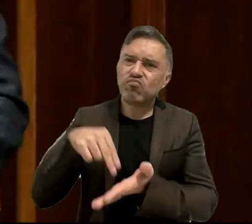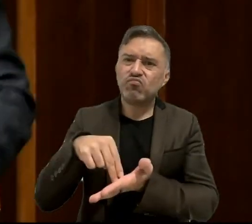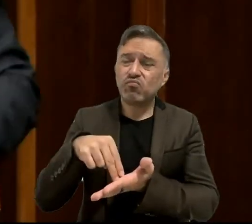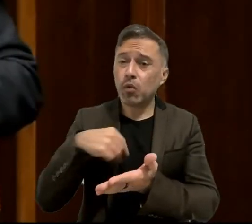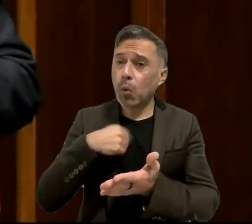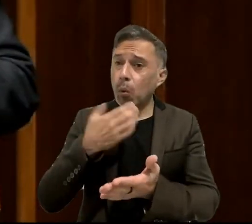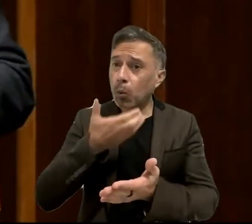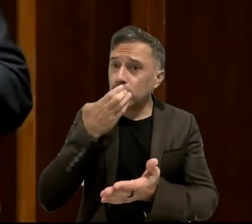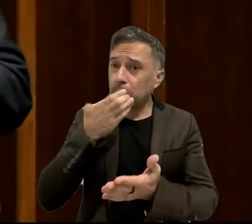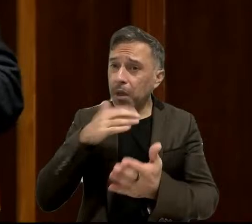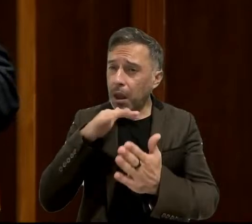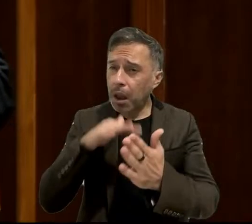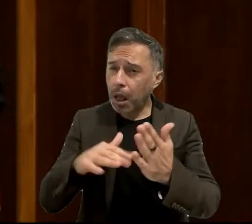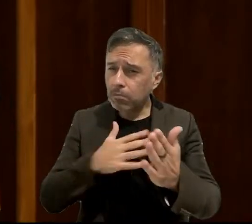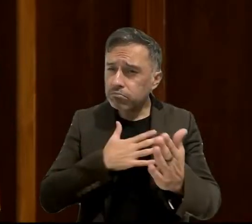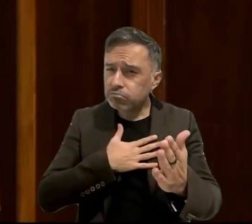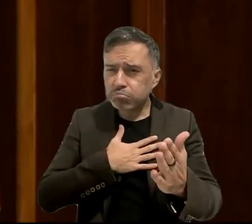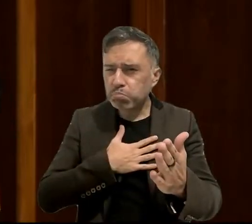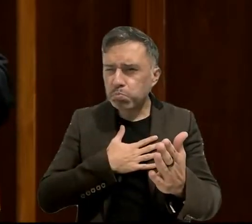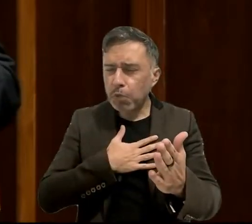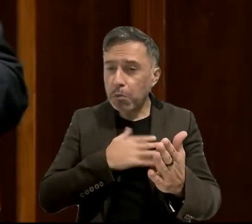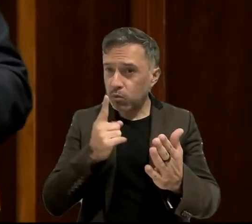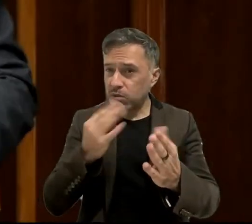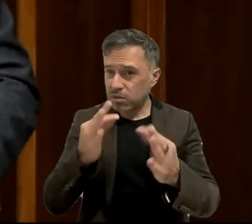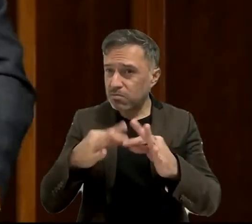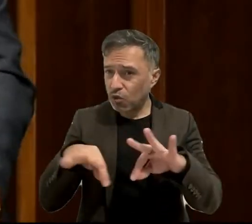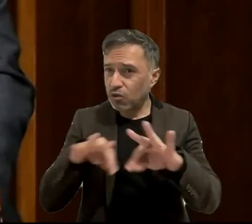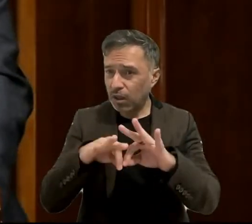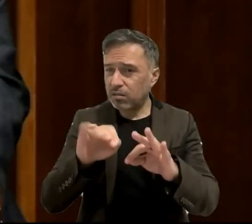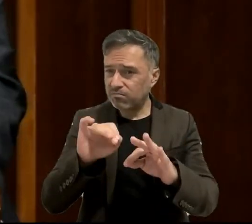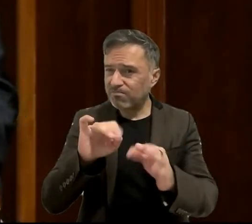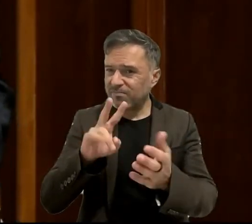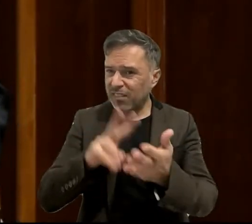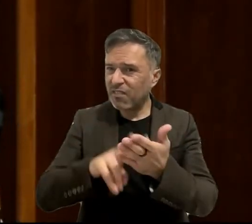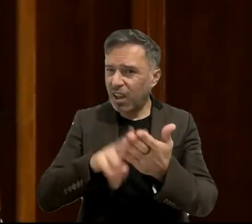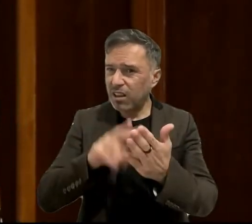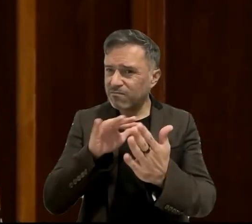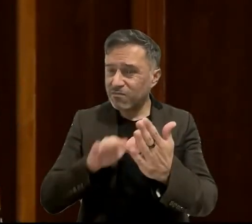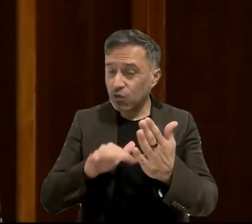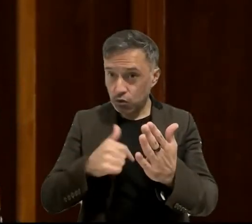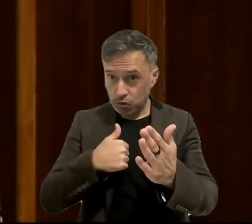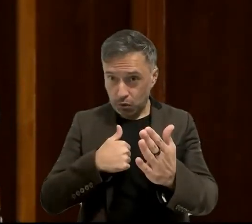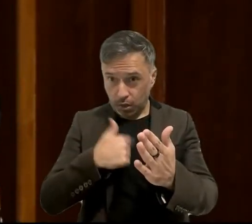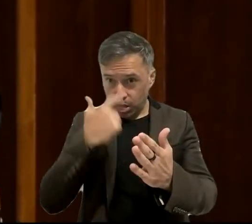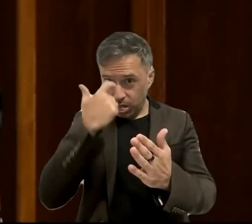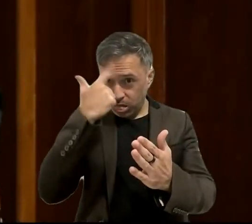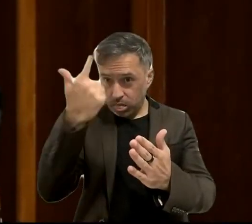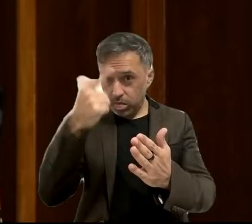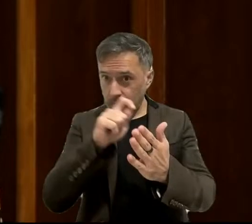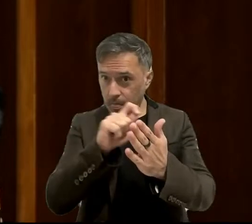vale mucho la pena. Las letras no son mías,